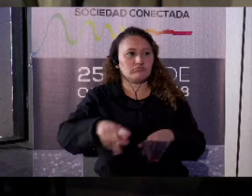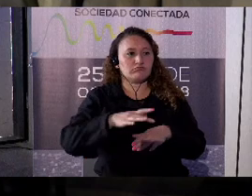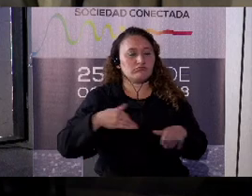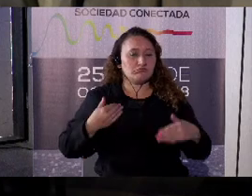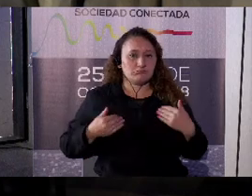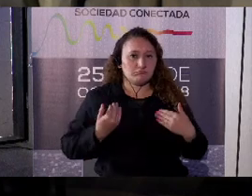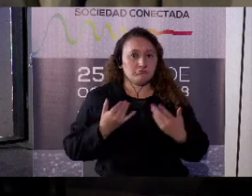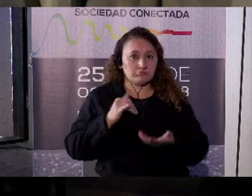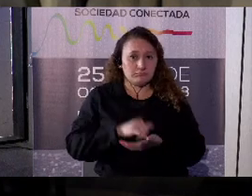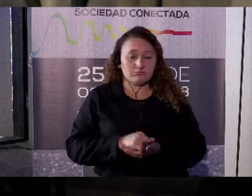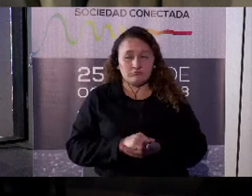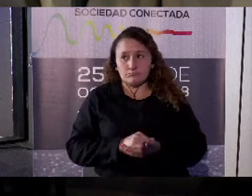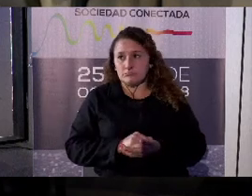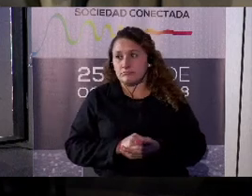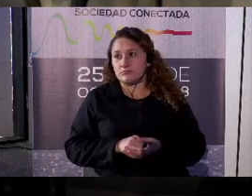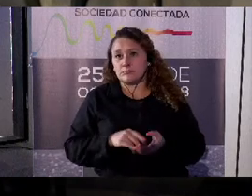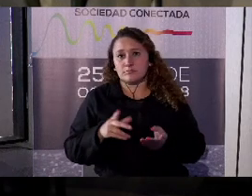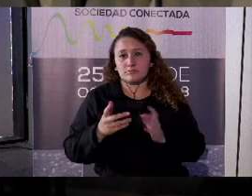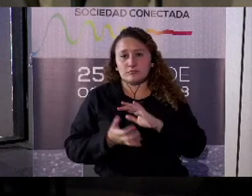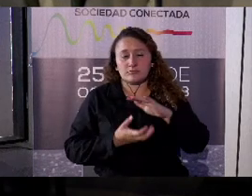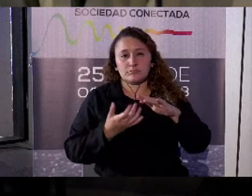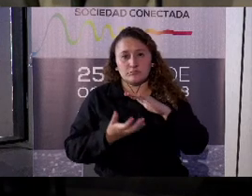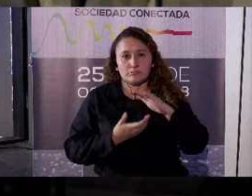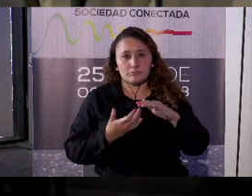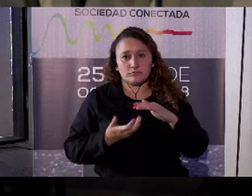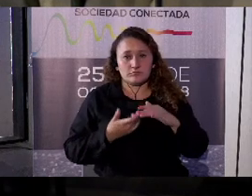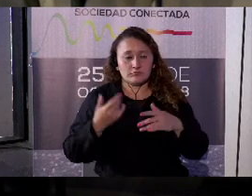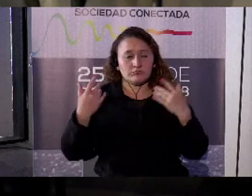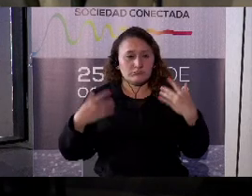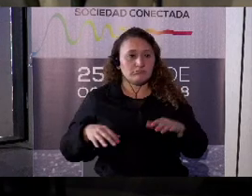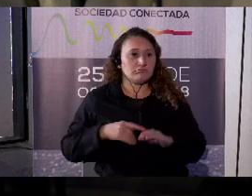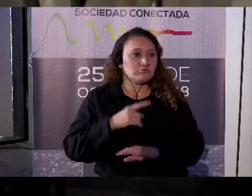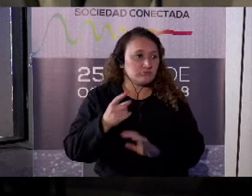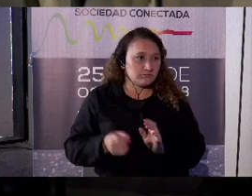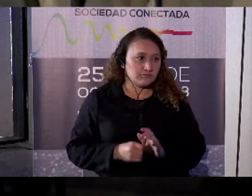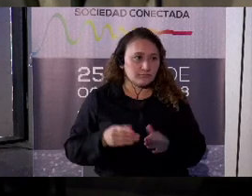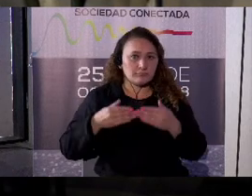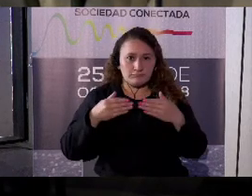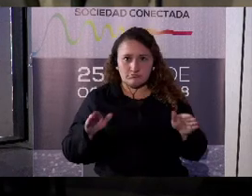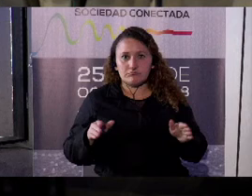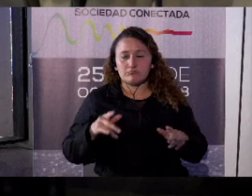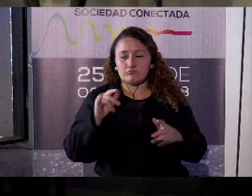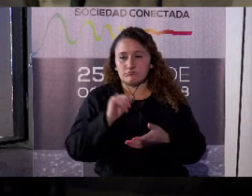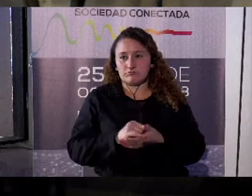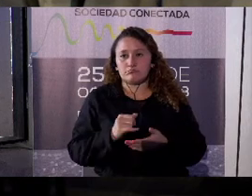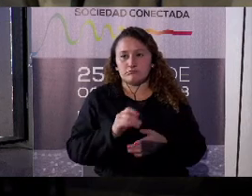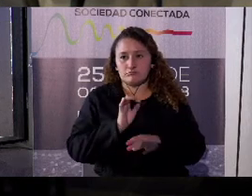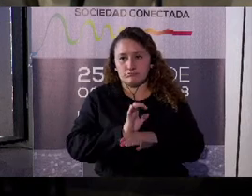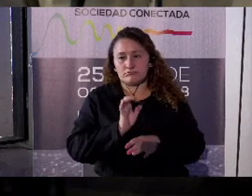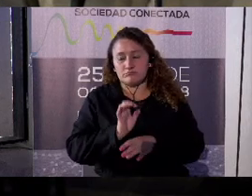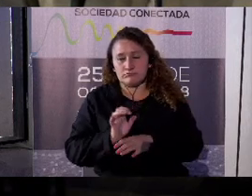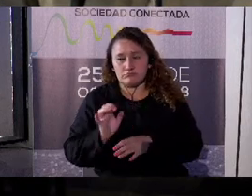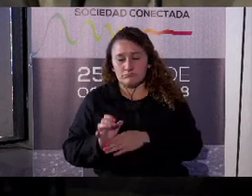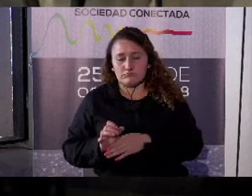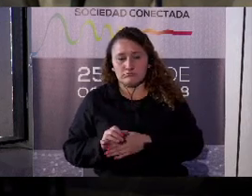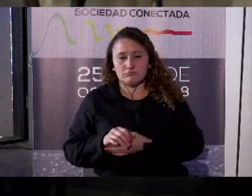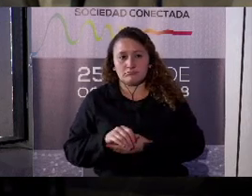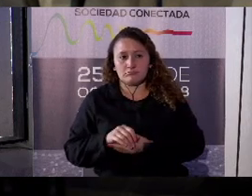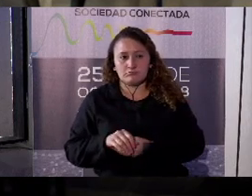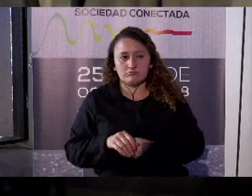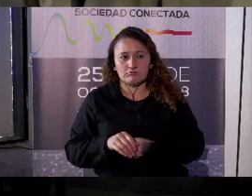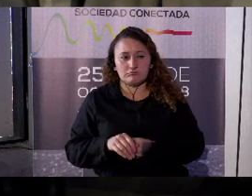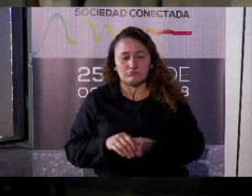demanda Entonces tenemos un ecosistema completo abierto en donde diferentes entes desarrolladores de